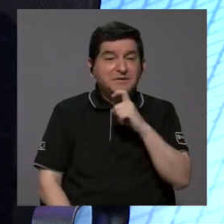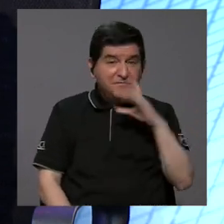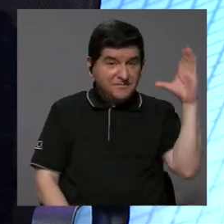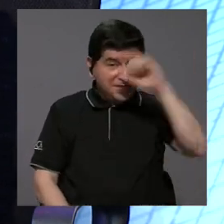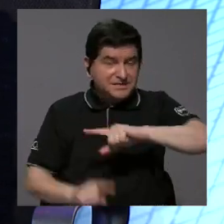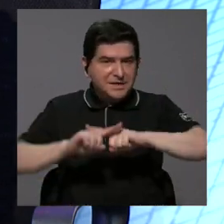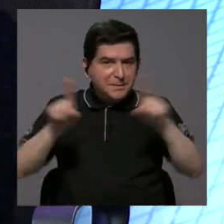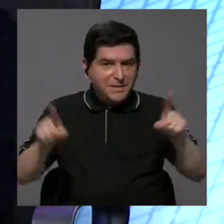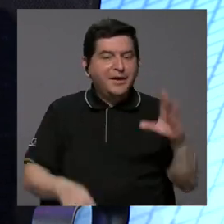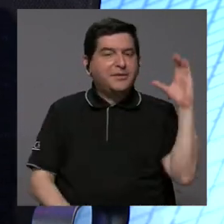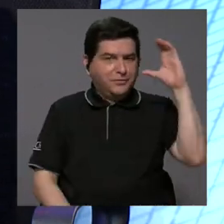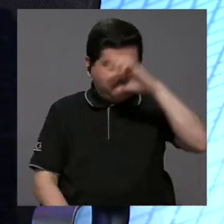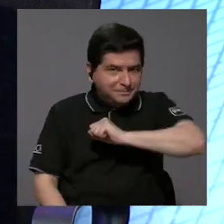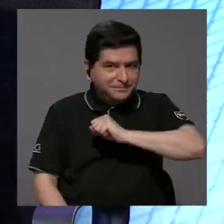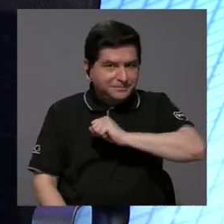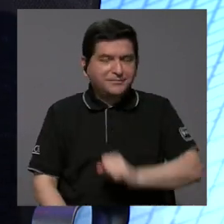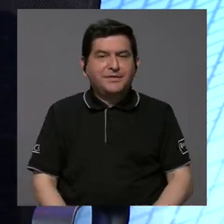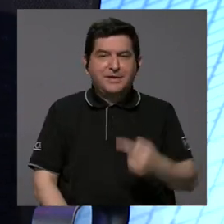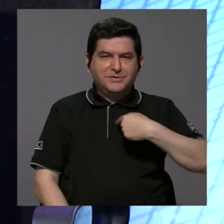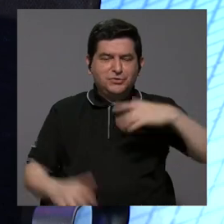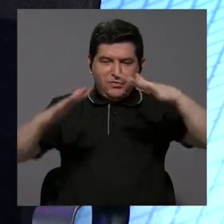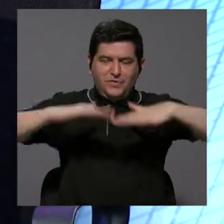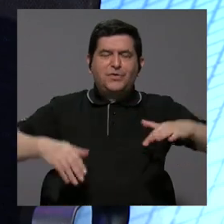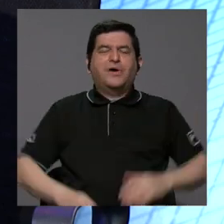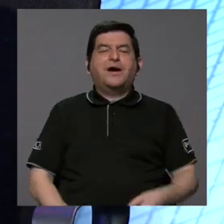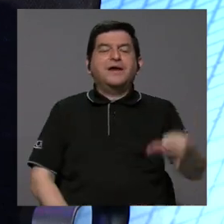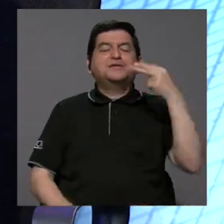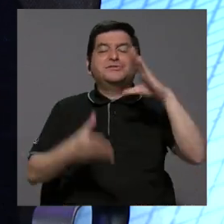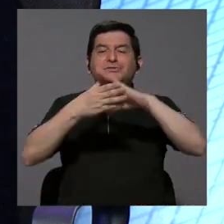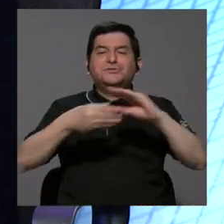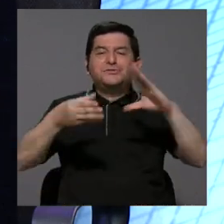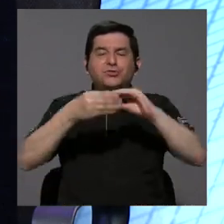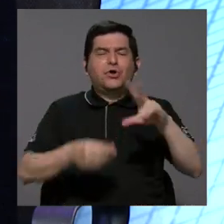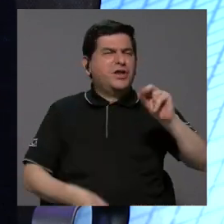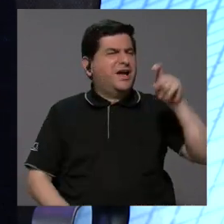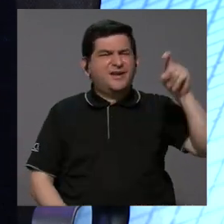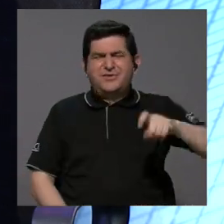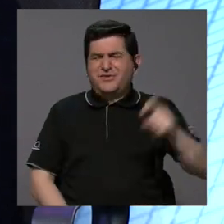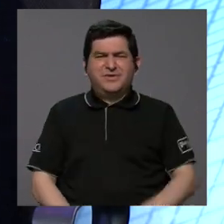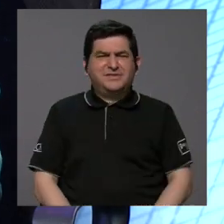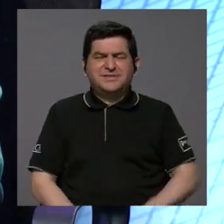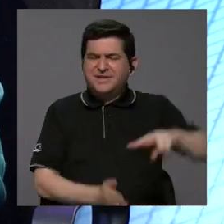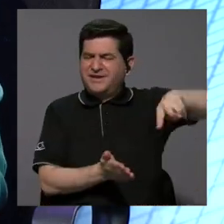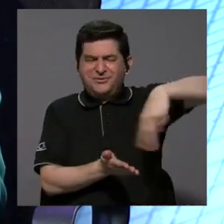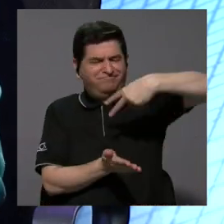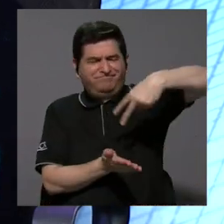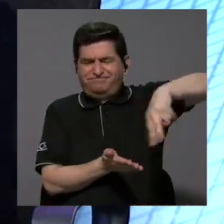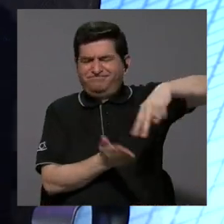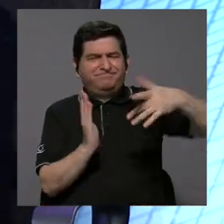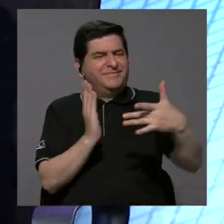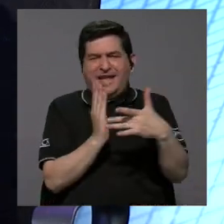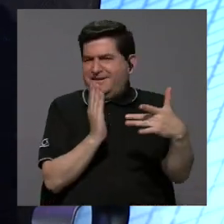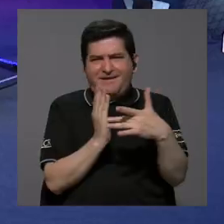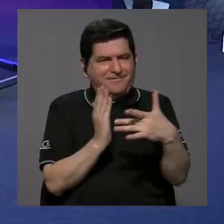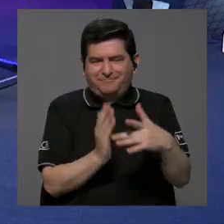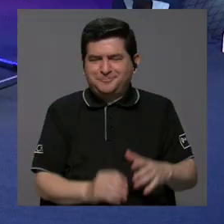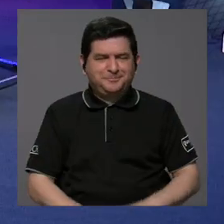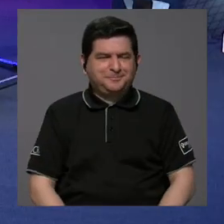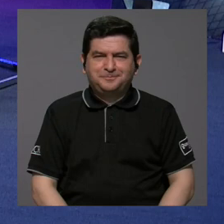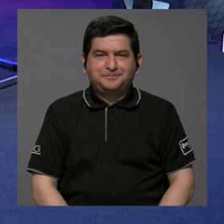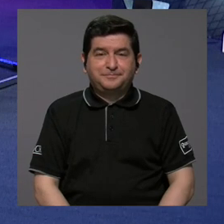de eso pero lo que más me gustaba era precisamente estar sobre el escenario contando una historia No necesariamente el ballet o la técnica del ballet